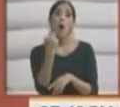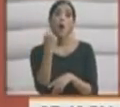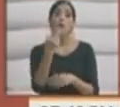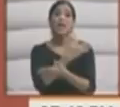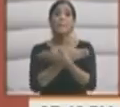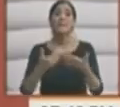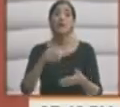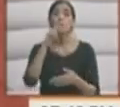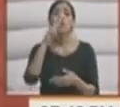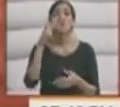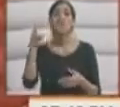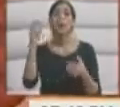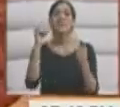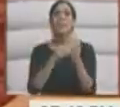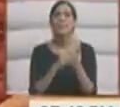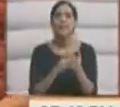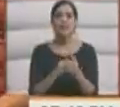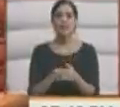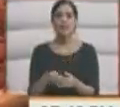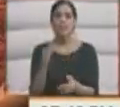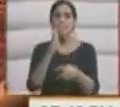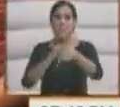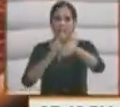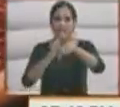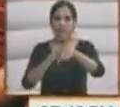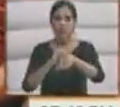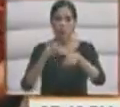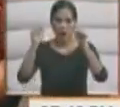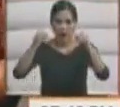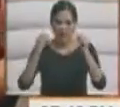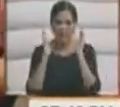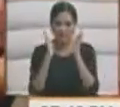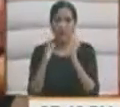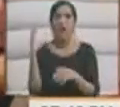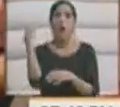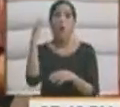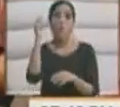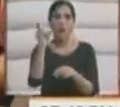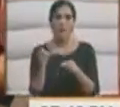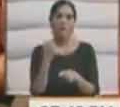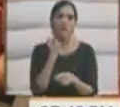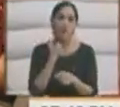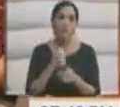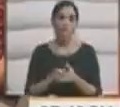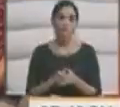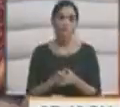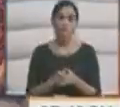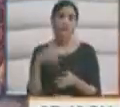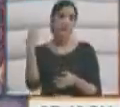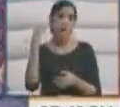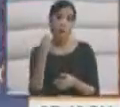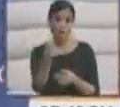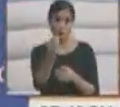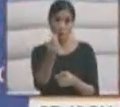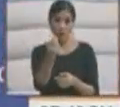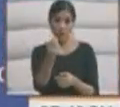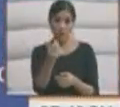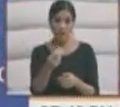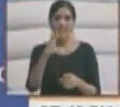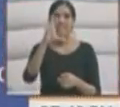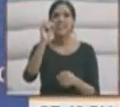11,220,000 consultas a colombianas y colombianos en Venezuela. En Colombia, una consulta, se los dije antes, cuesta $30.